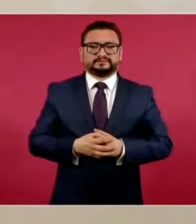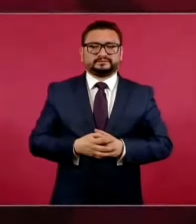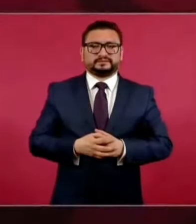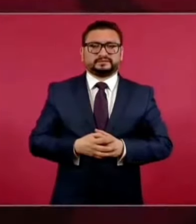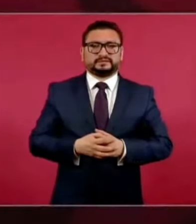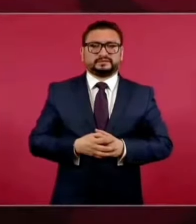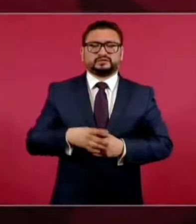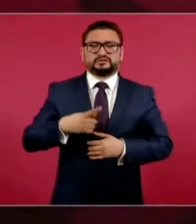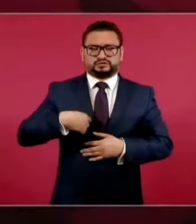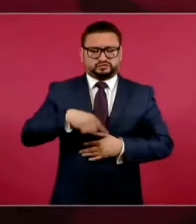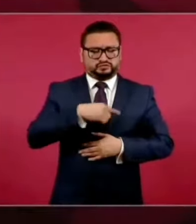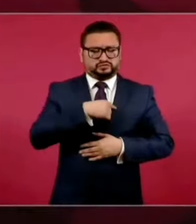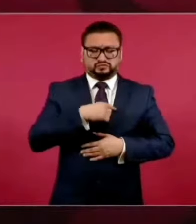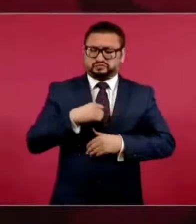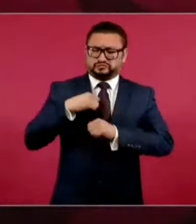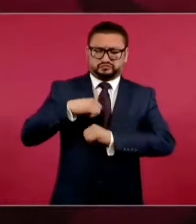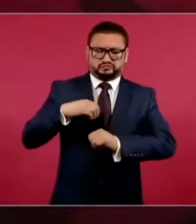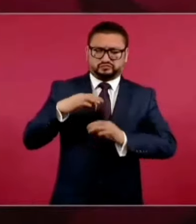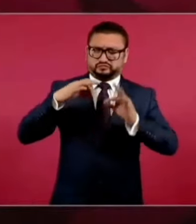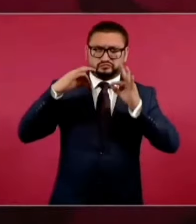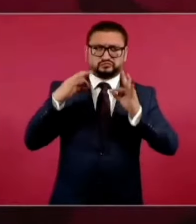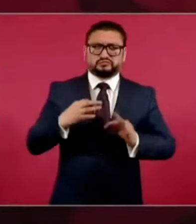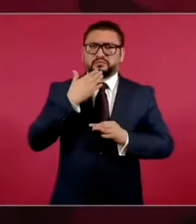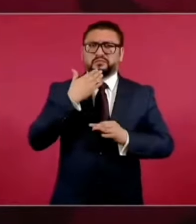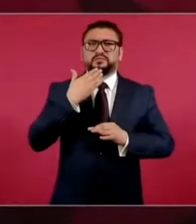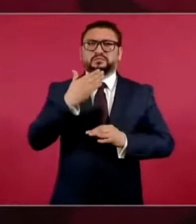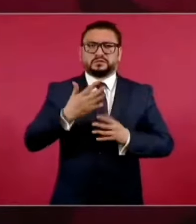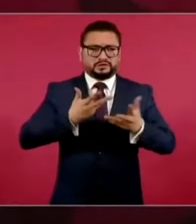tenemos autoridad moral, tenemos autoridad política y tenemos el respaldo